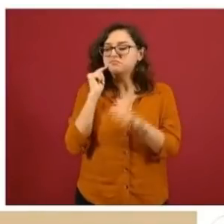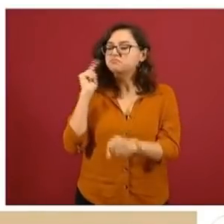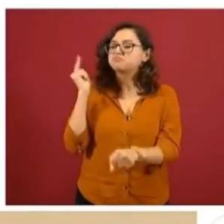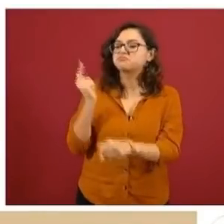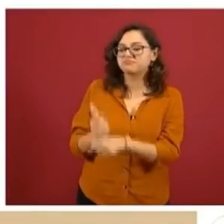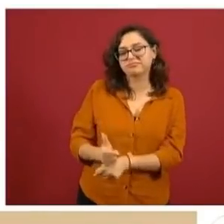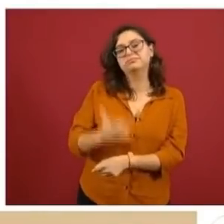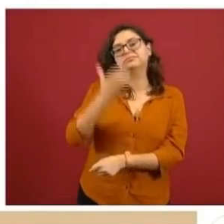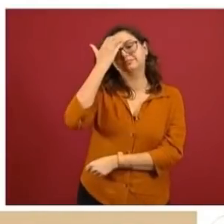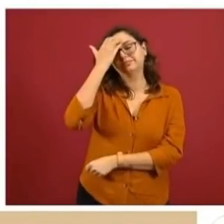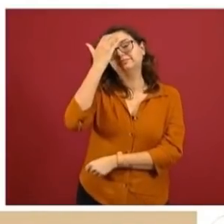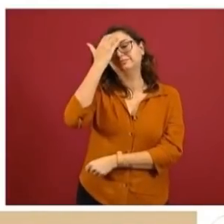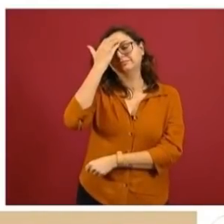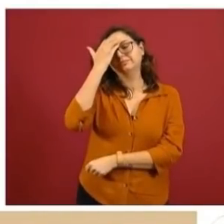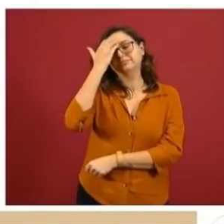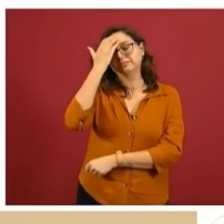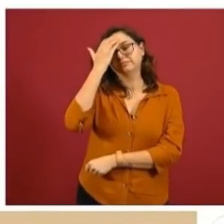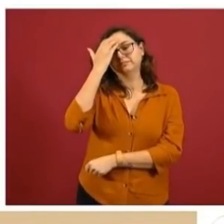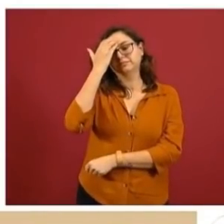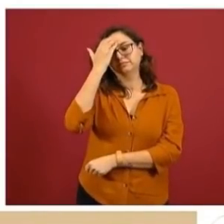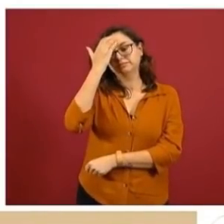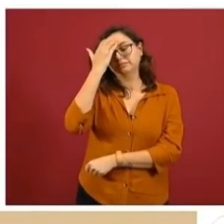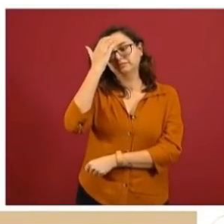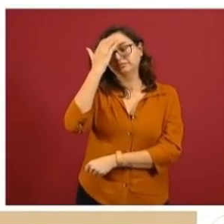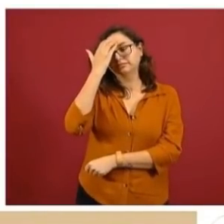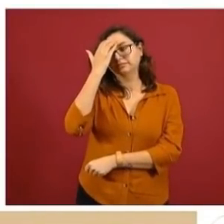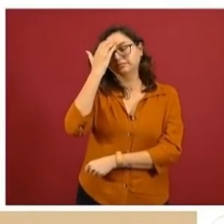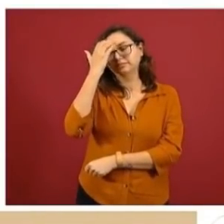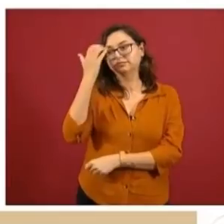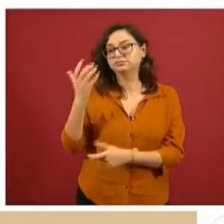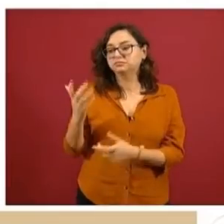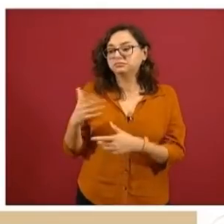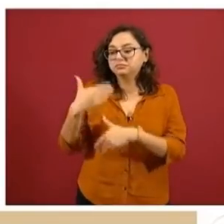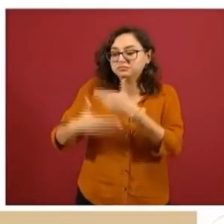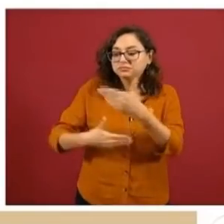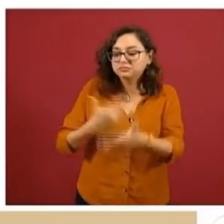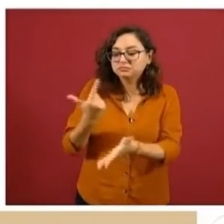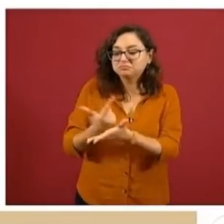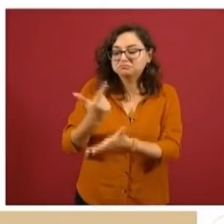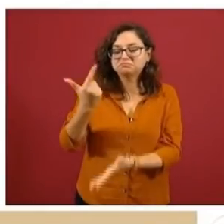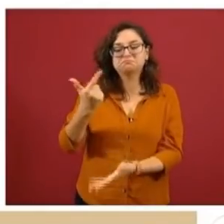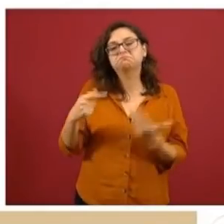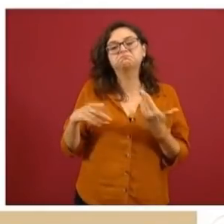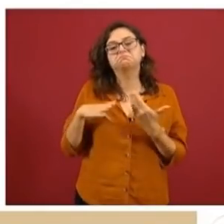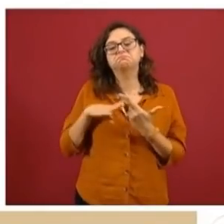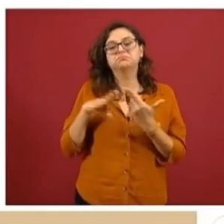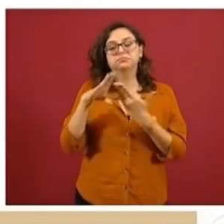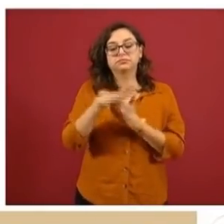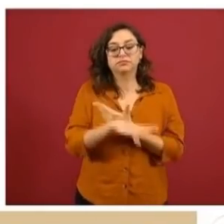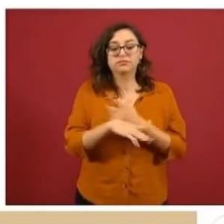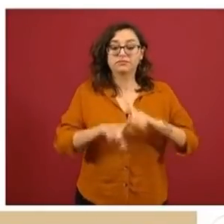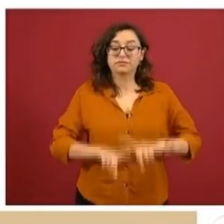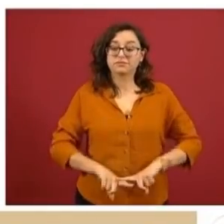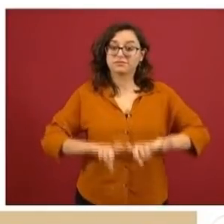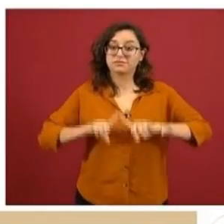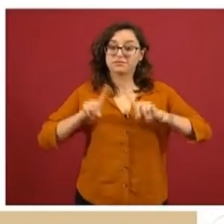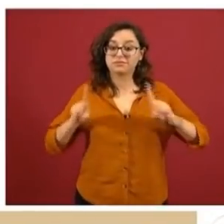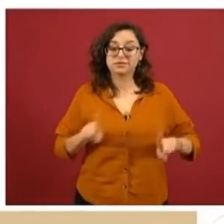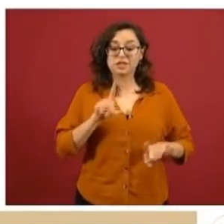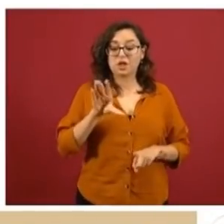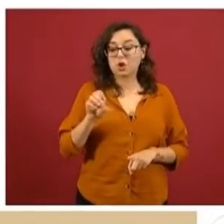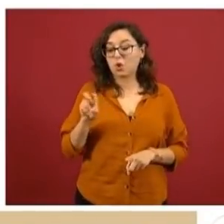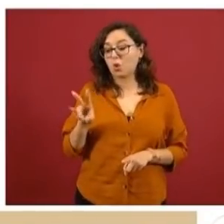identificar y sabe cómo tratarla para no llegar a las complicaciones. Los retos con la COVID-19